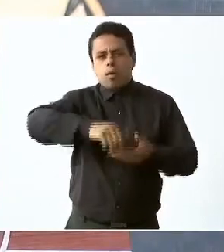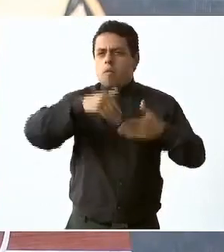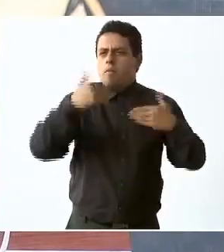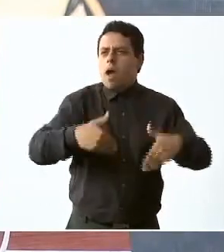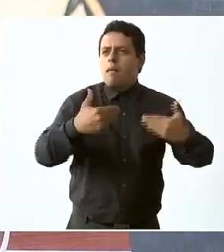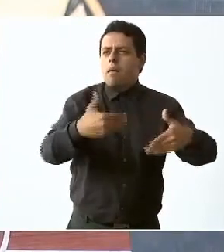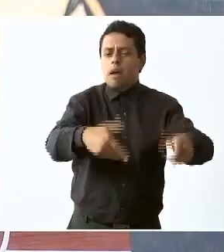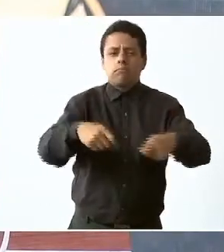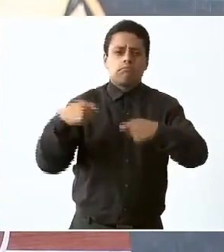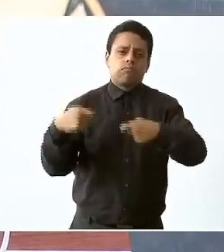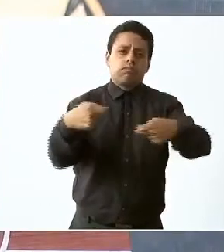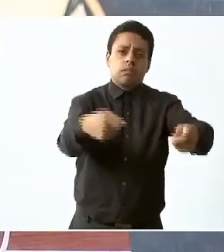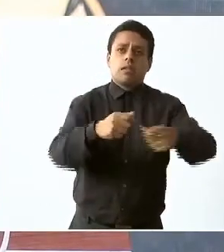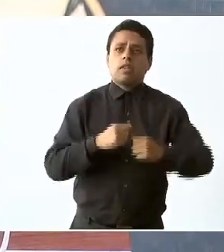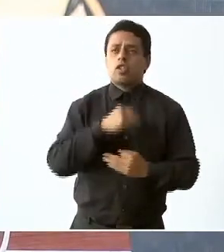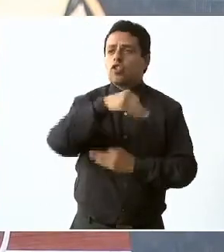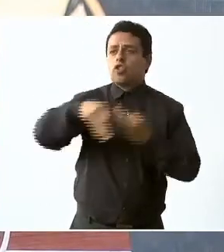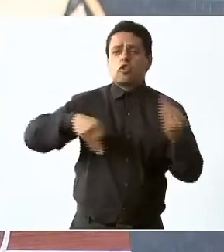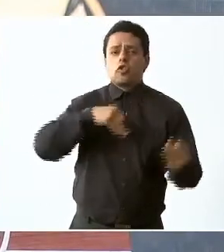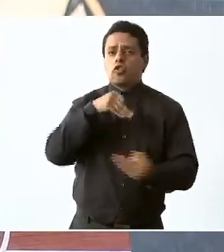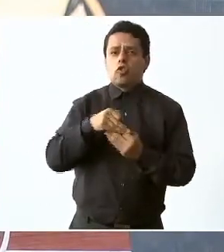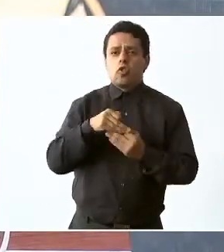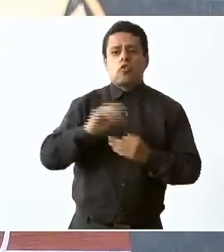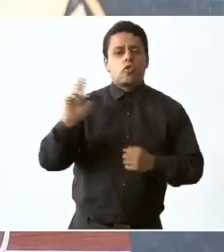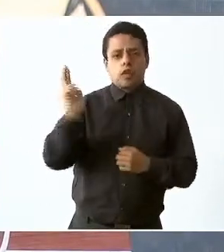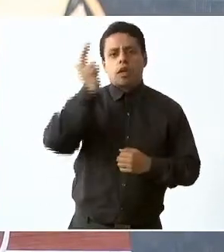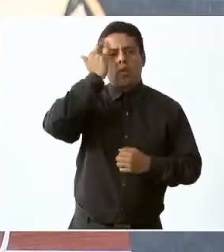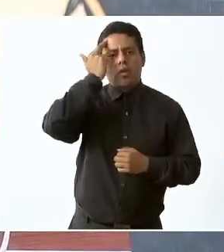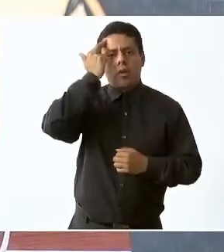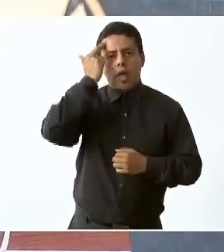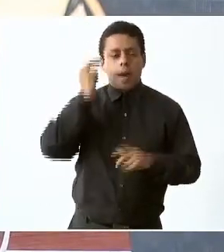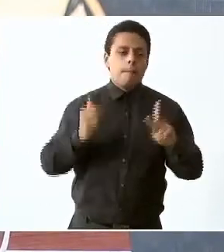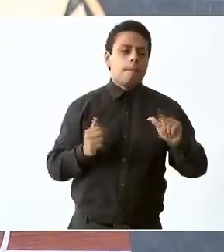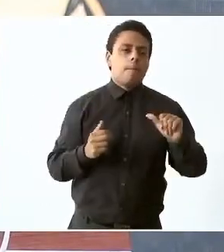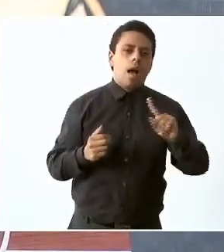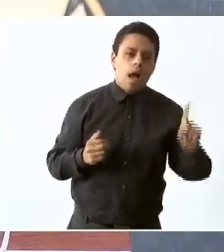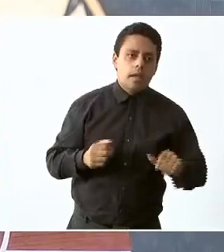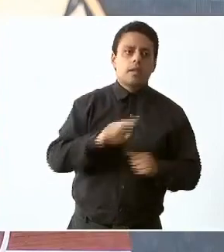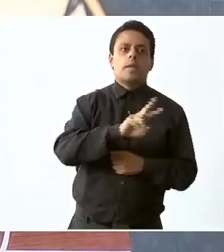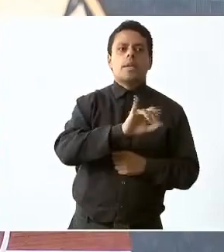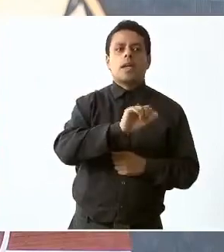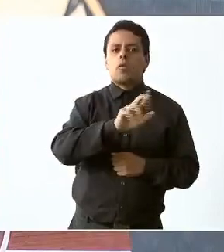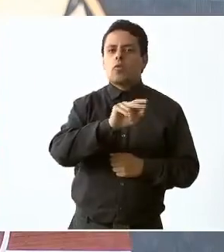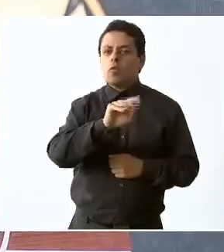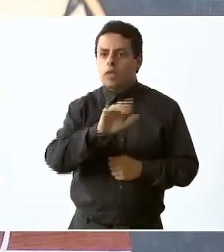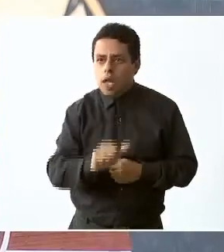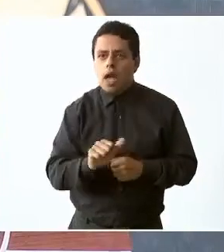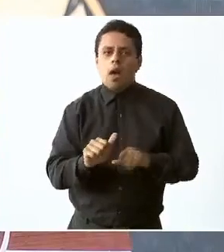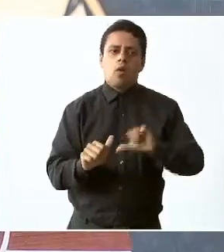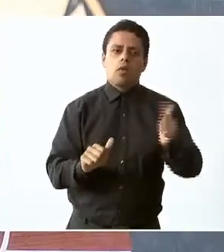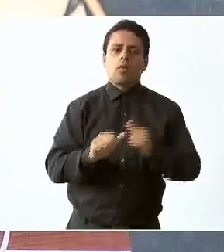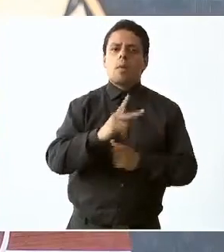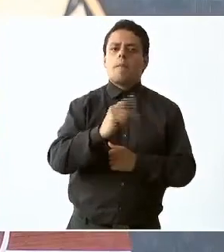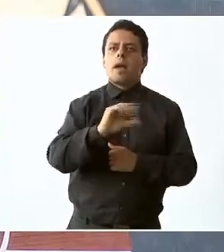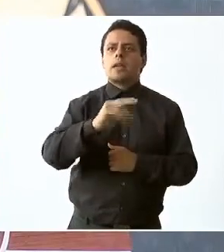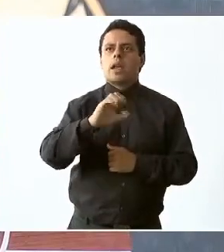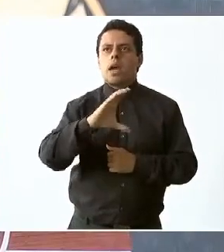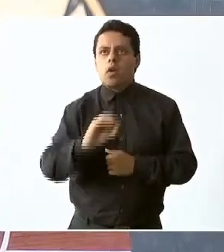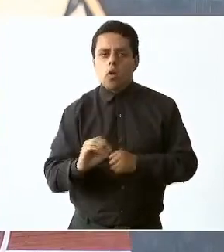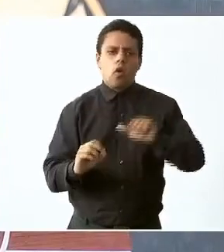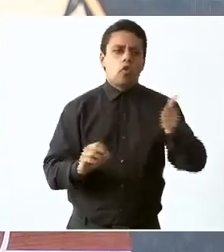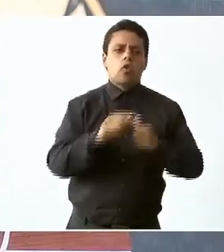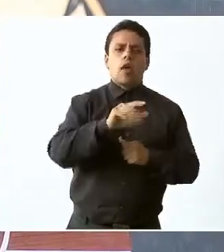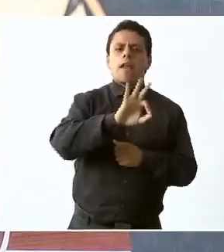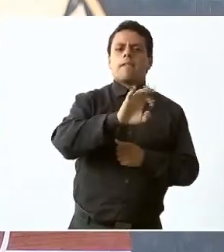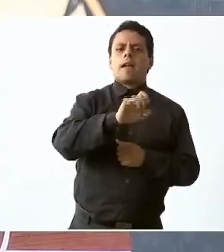muerte. Por eso todos han vuelto a él: Paz, Villaurrutia, Pacheco, sus coterráneos